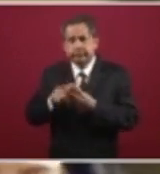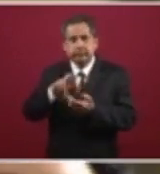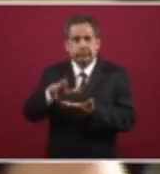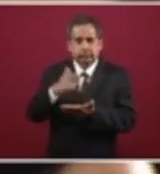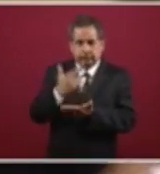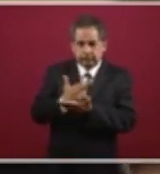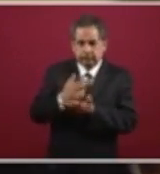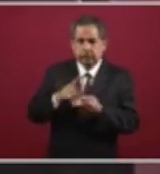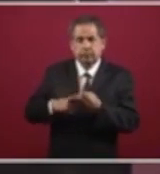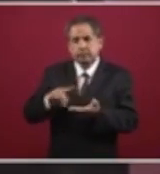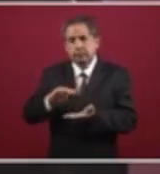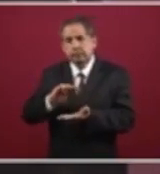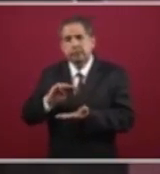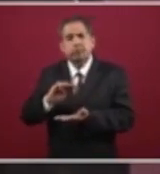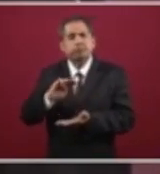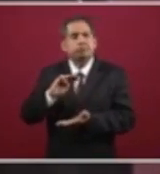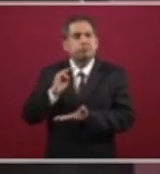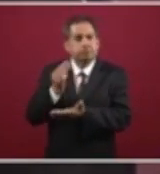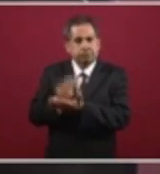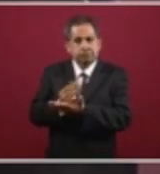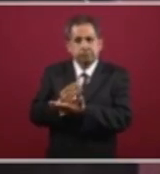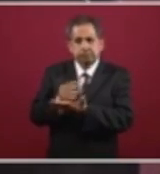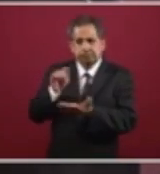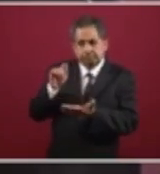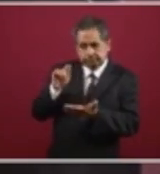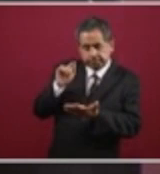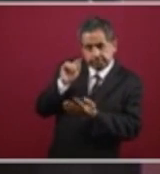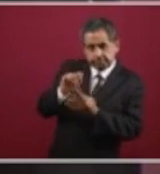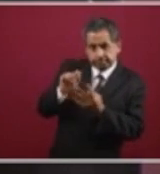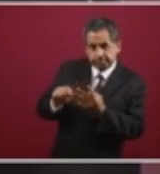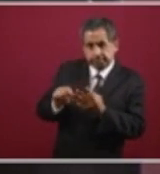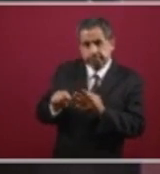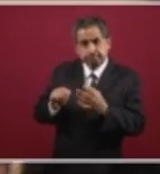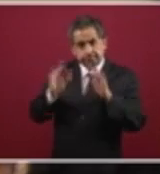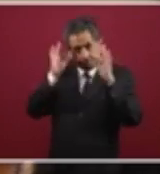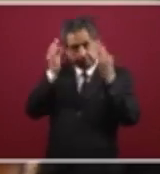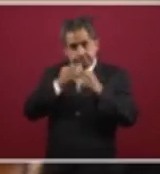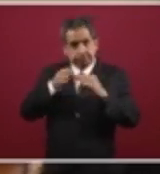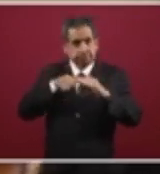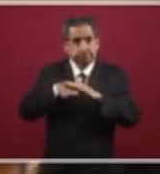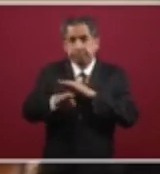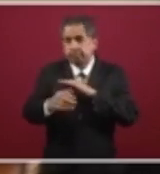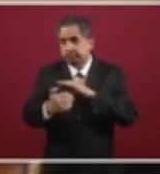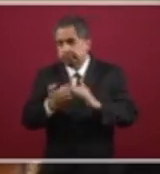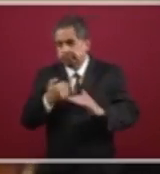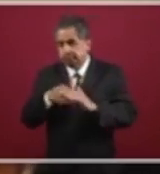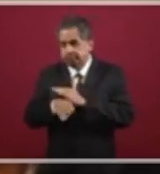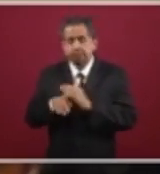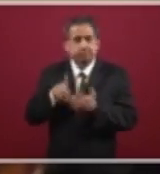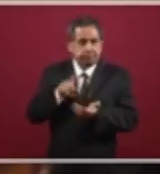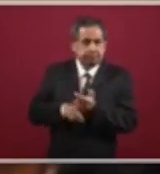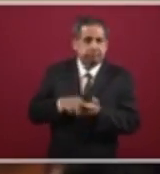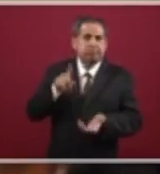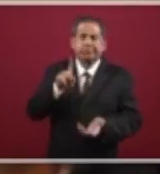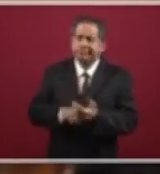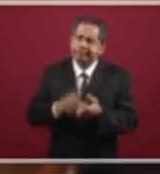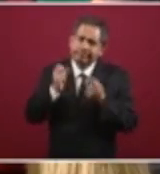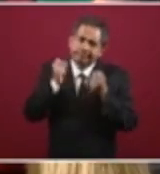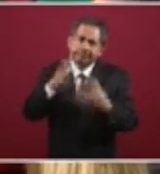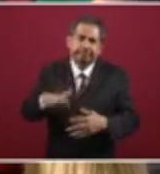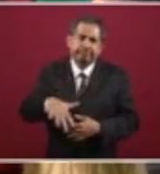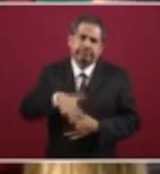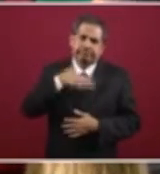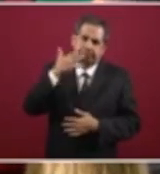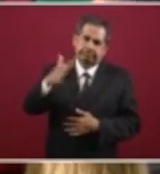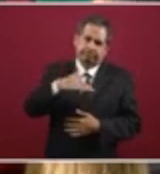Reynosa y Matamoros, es considerada una de las que tienen más incidencia de corrupción.